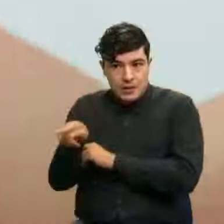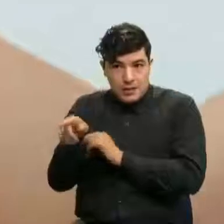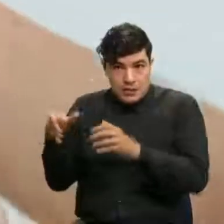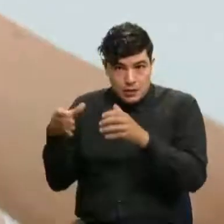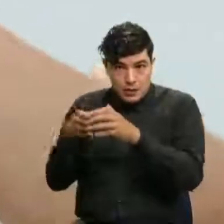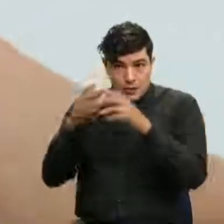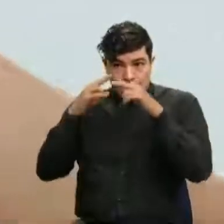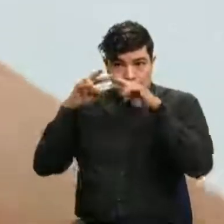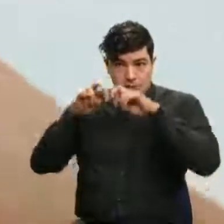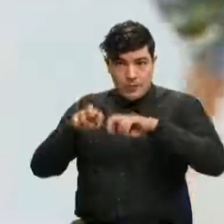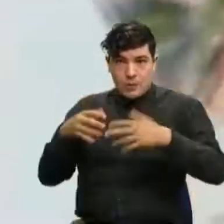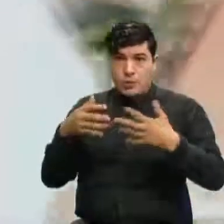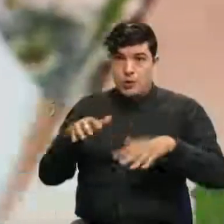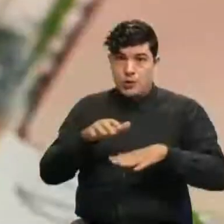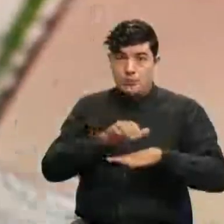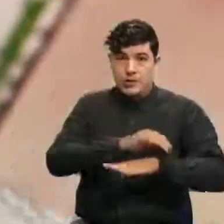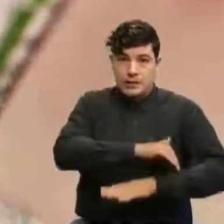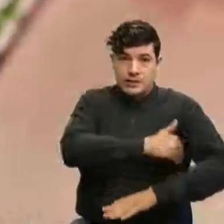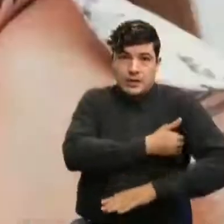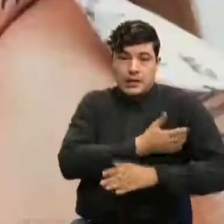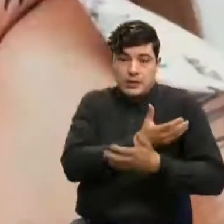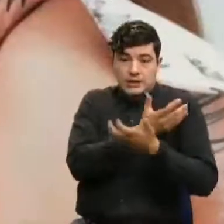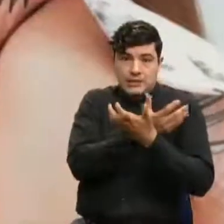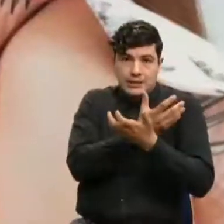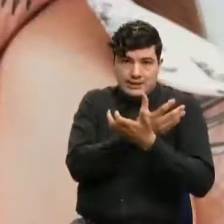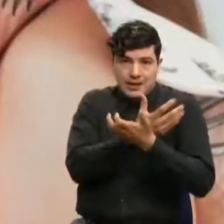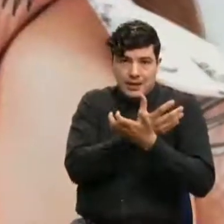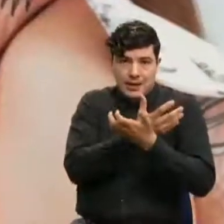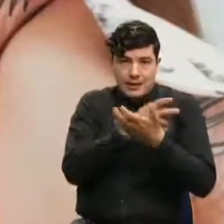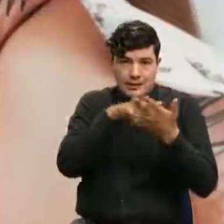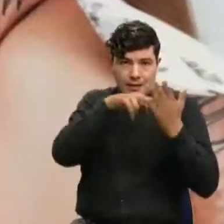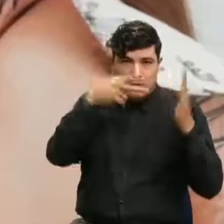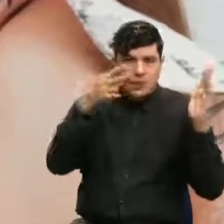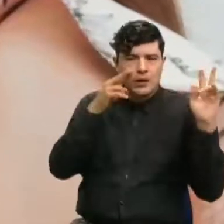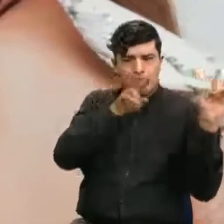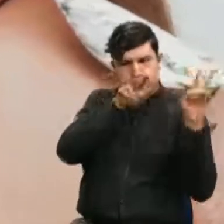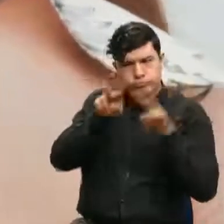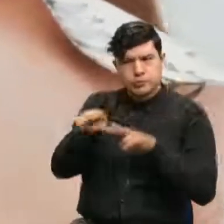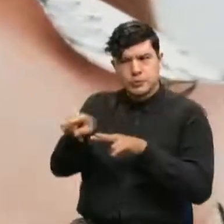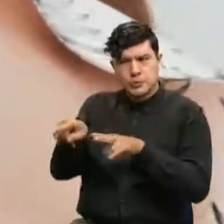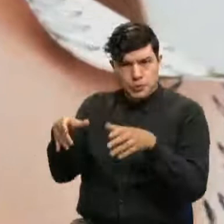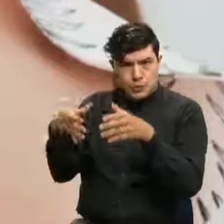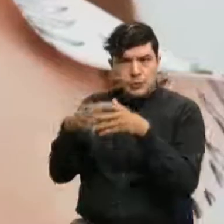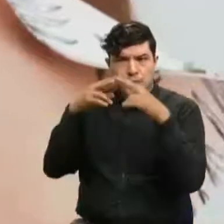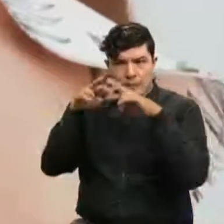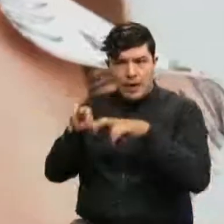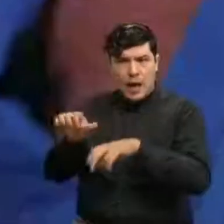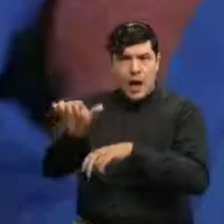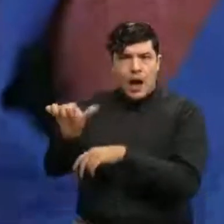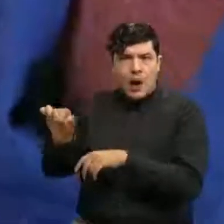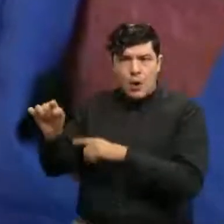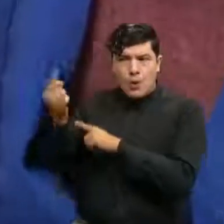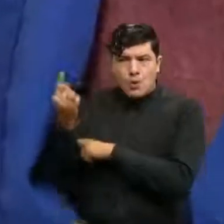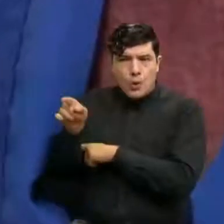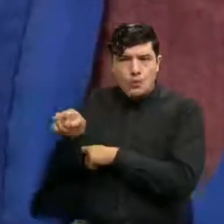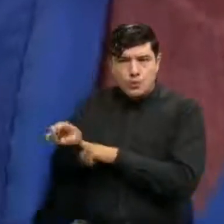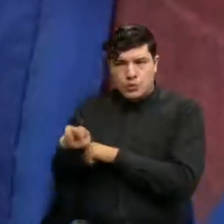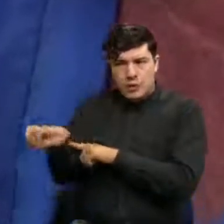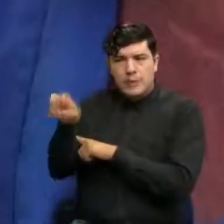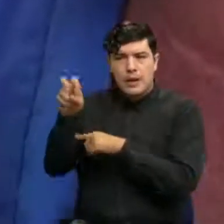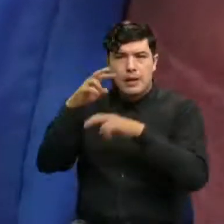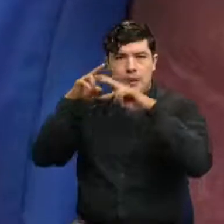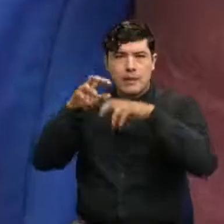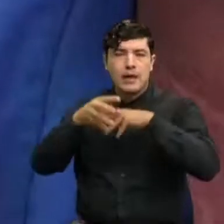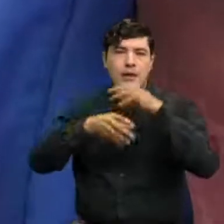en Ministerio de Ciencia y Tecnología, MinCiencias, categoría A1, pero también tenemos colaboradores de la Universidad de Barcelona,